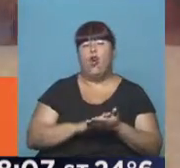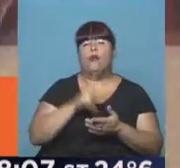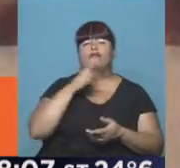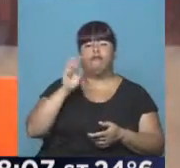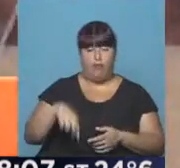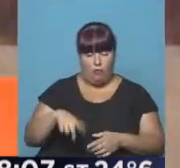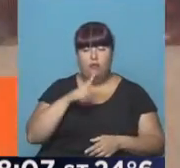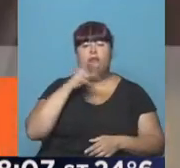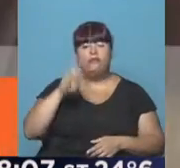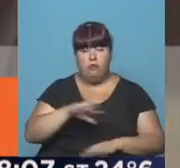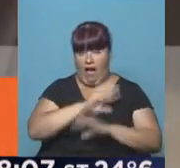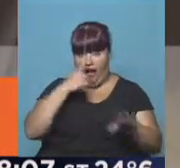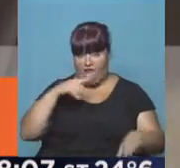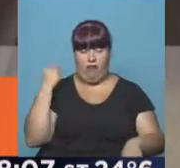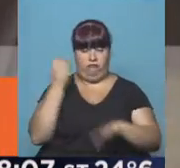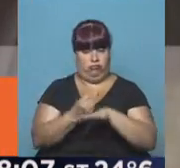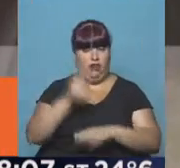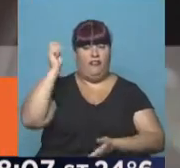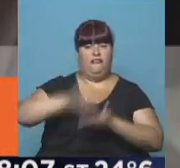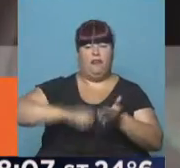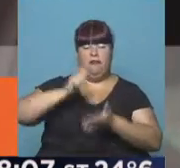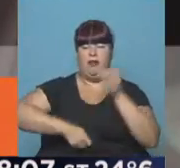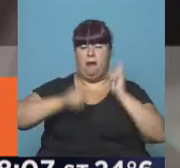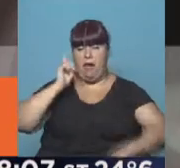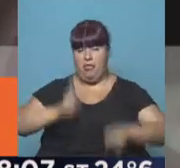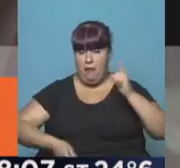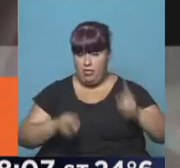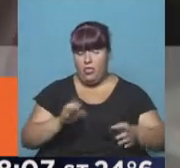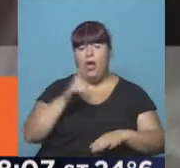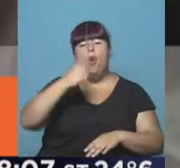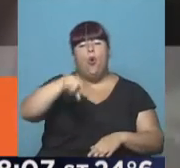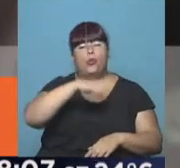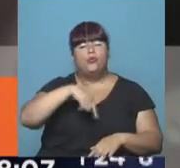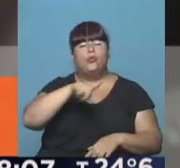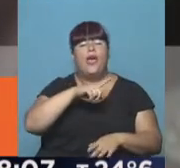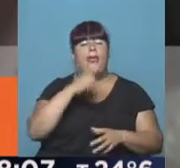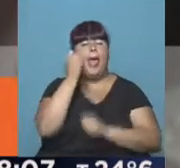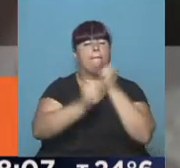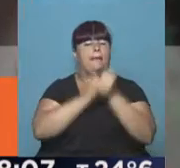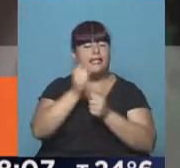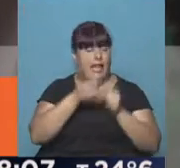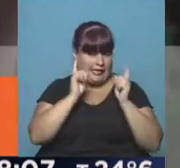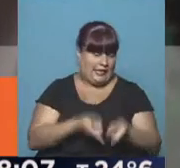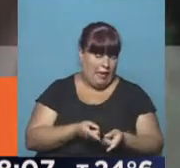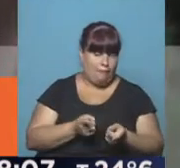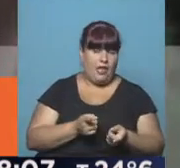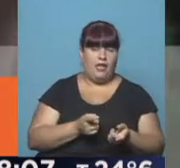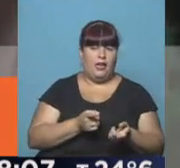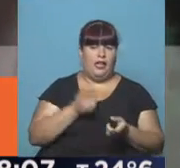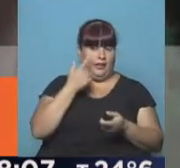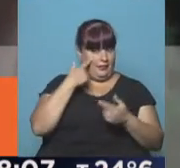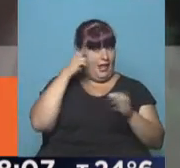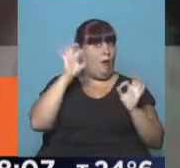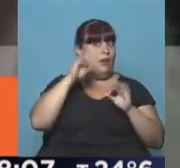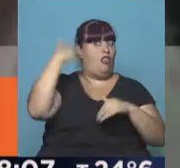a donald trump donald trump finalmente llegó empezó a firmar decretos ustedes como empresarios que también están mirando